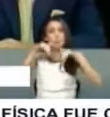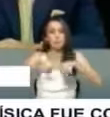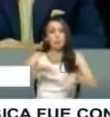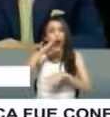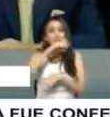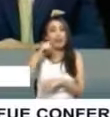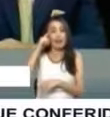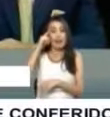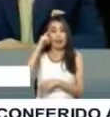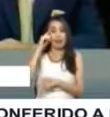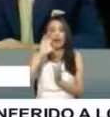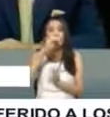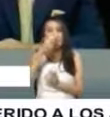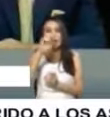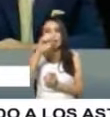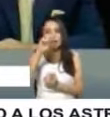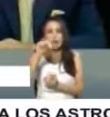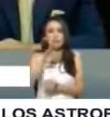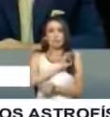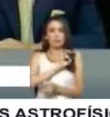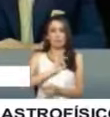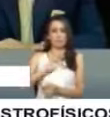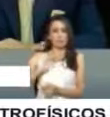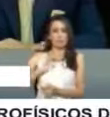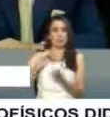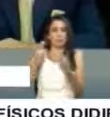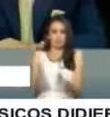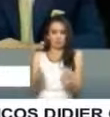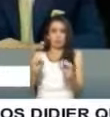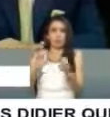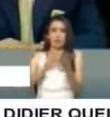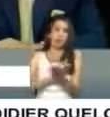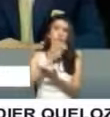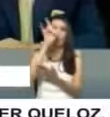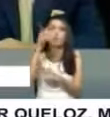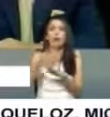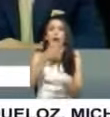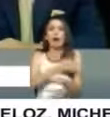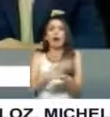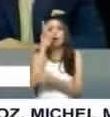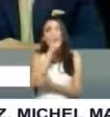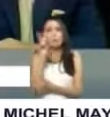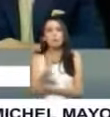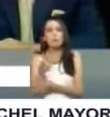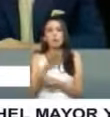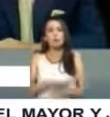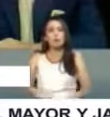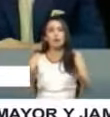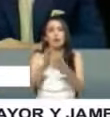fuerte enfrentamiento con la policía, enfrentamiento que se mantiene hasta esta hora de la noche.